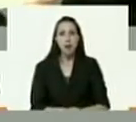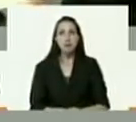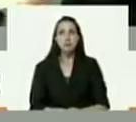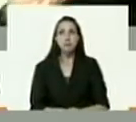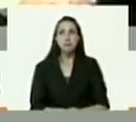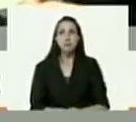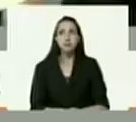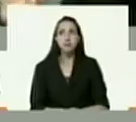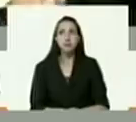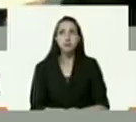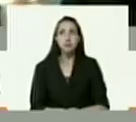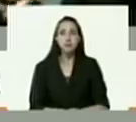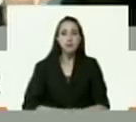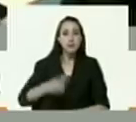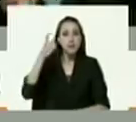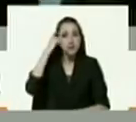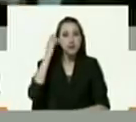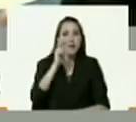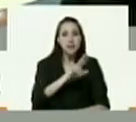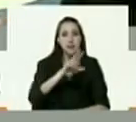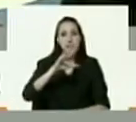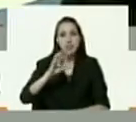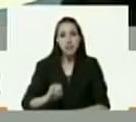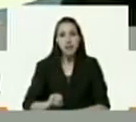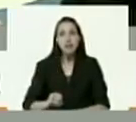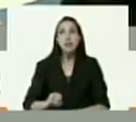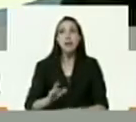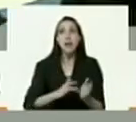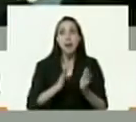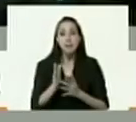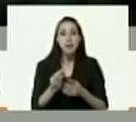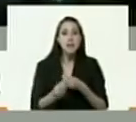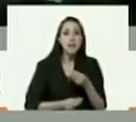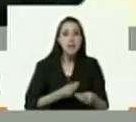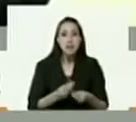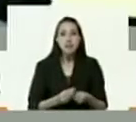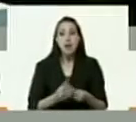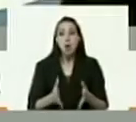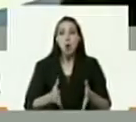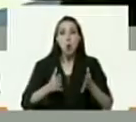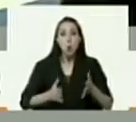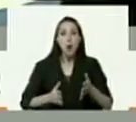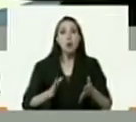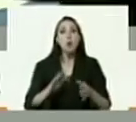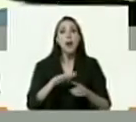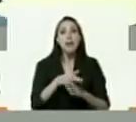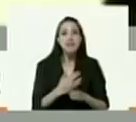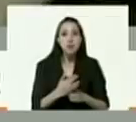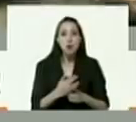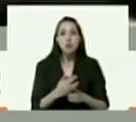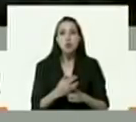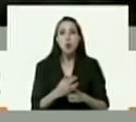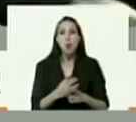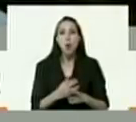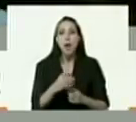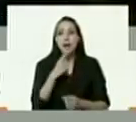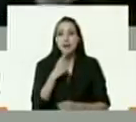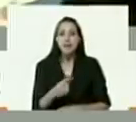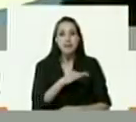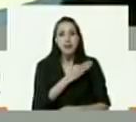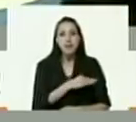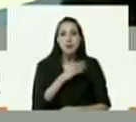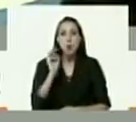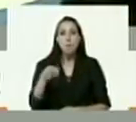Ese día, 30 de abril, ellos tenían la certeza de que por fin lo habían logrado. Ya habían logrado la situación que dice aquí Pompeo, habían